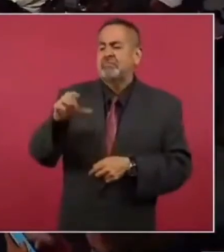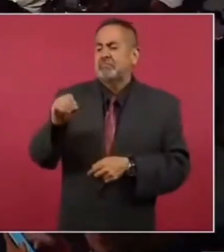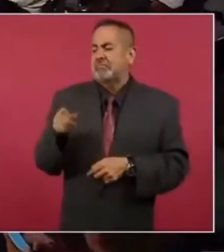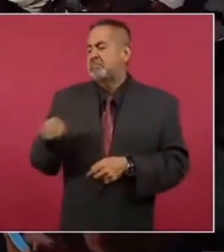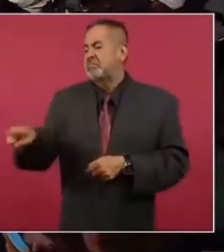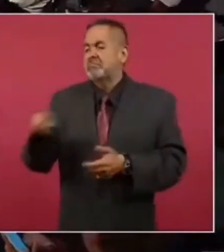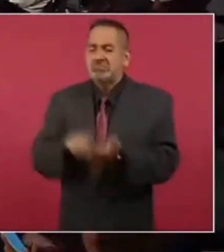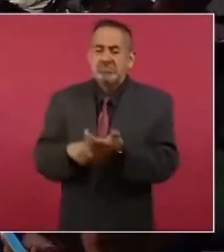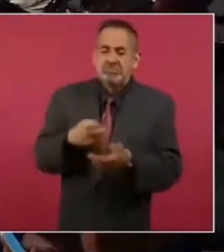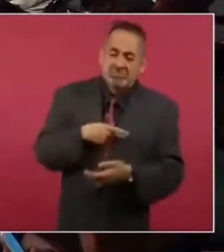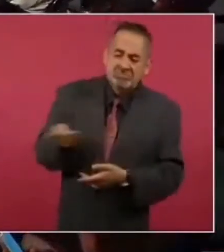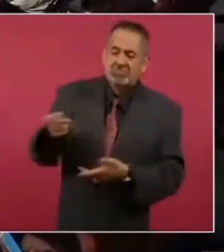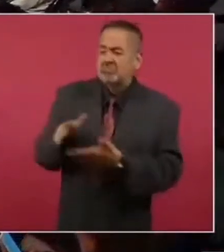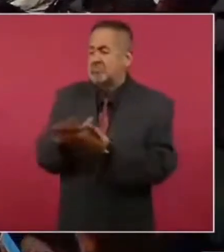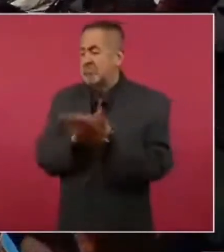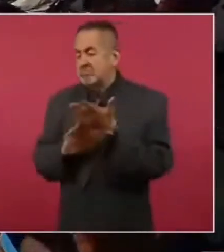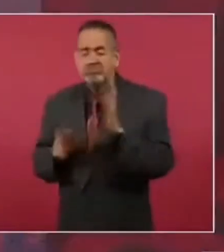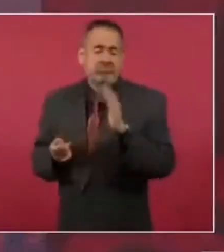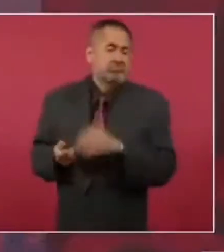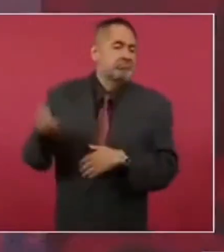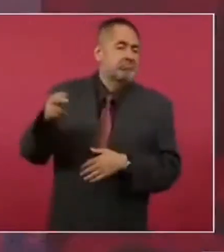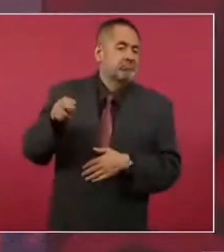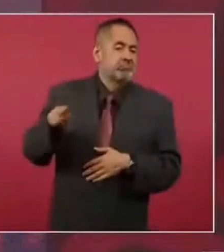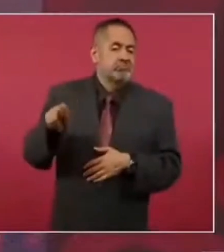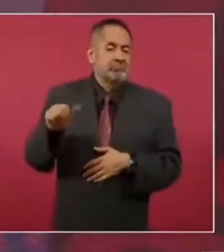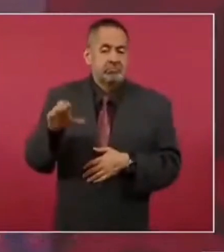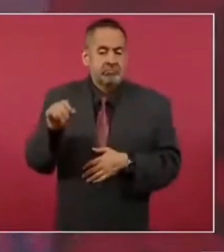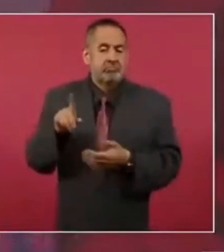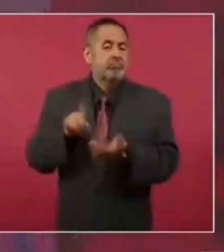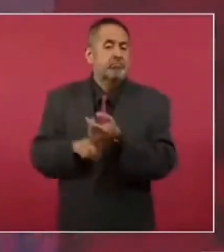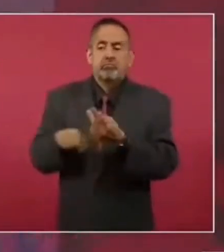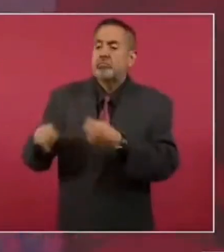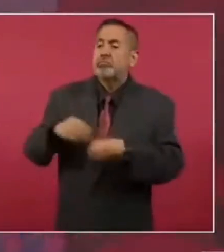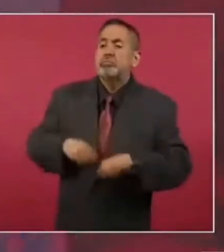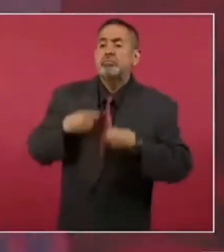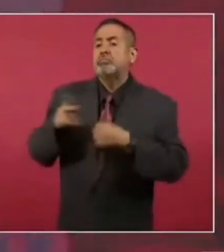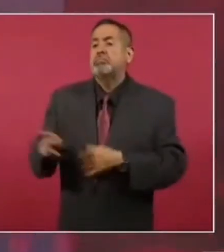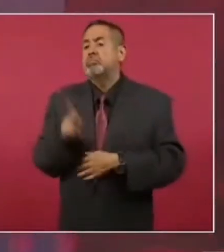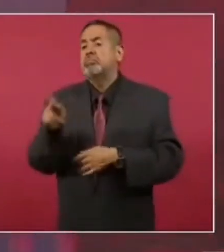pobre o humilde o del medio rural,